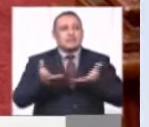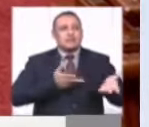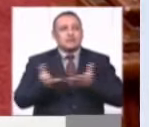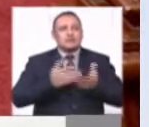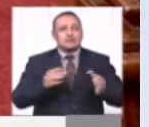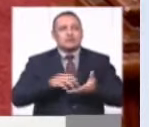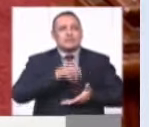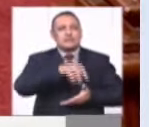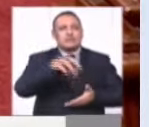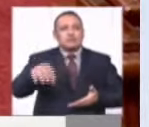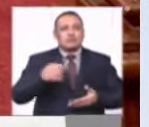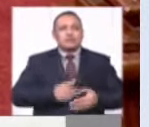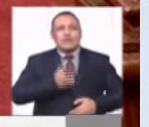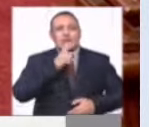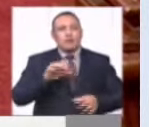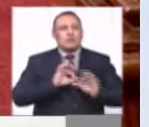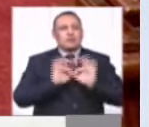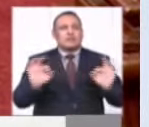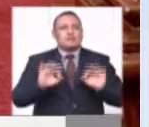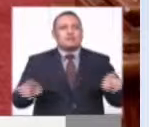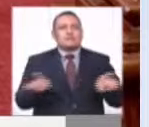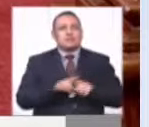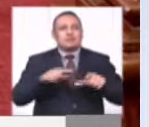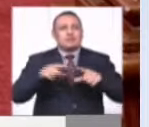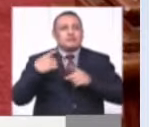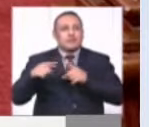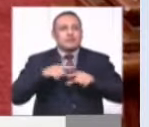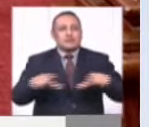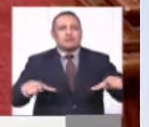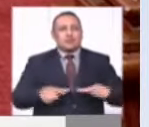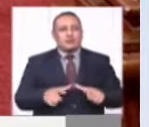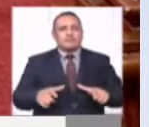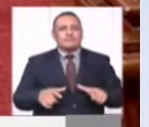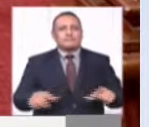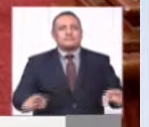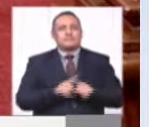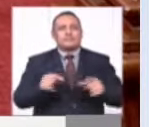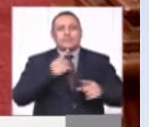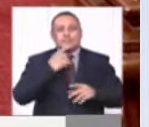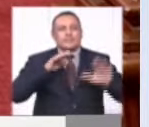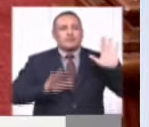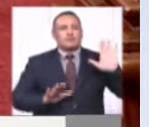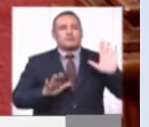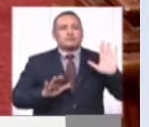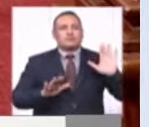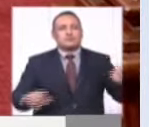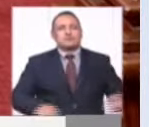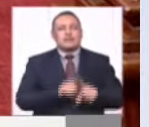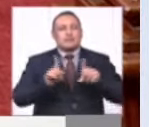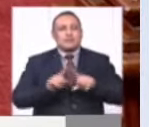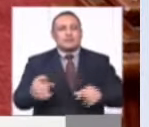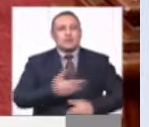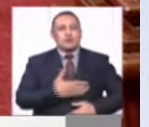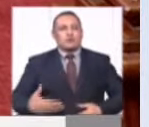de distribución de agua potable y alcantarillado. Es un compromiso de este gobierno que se